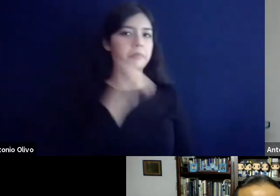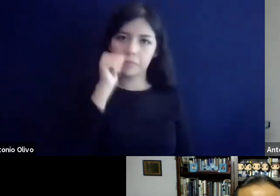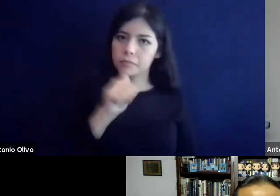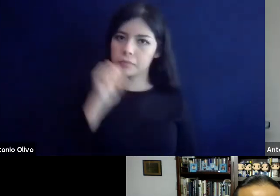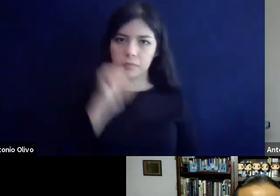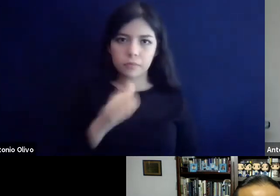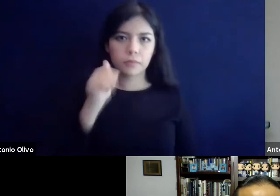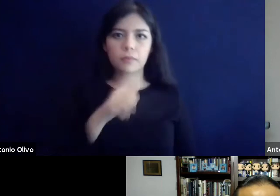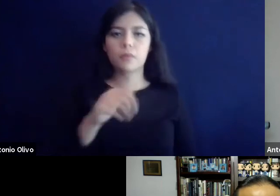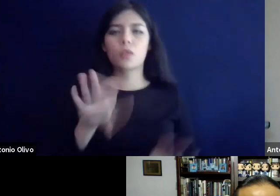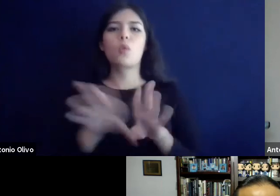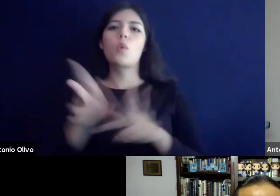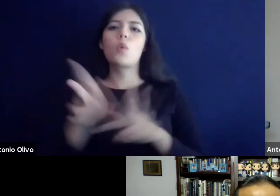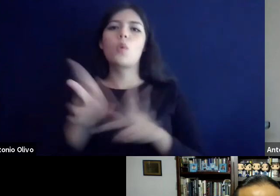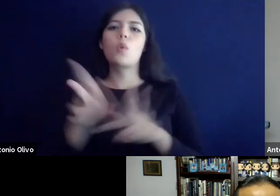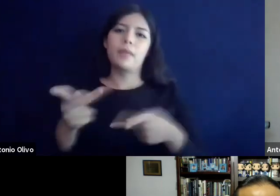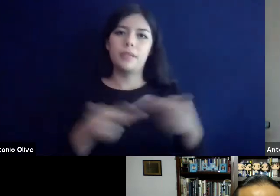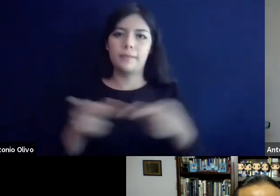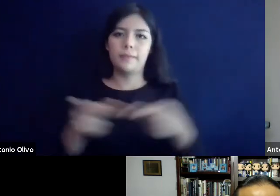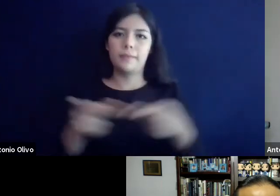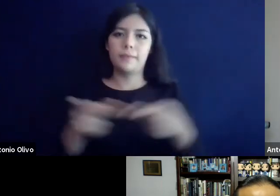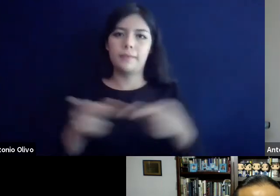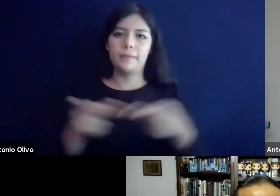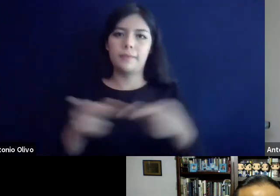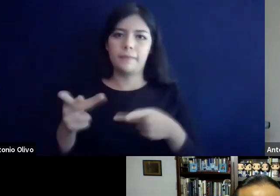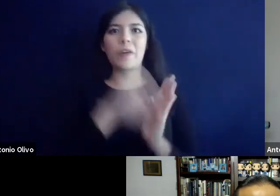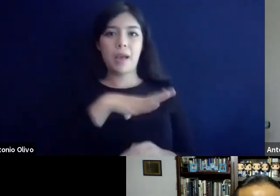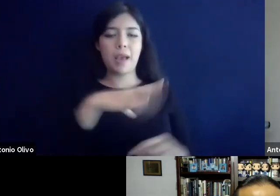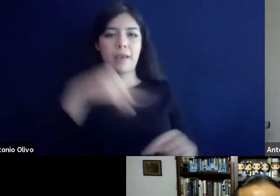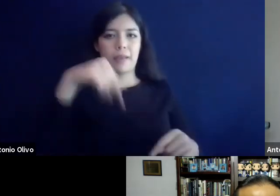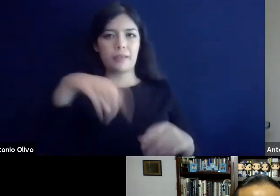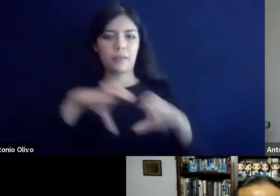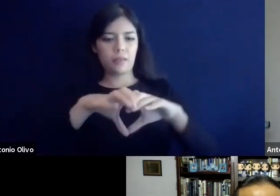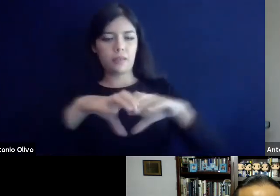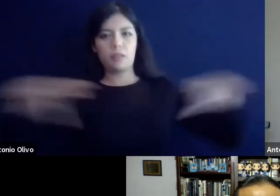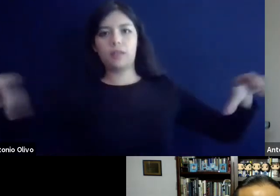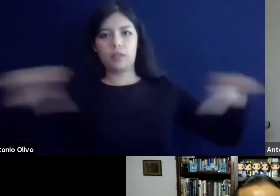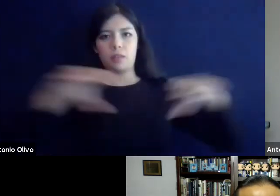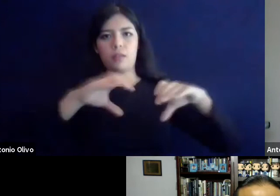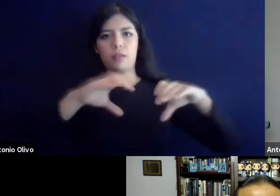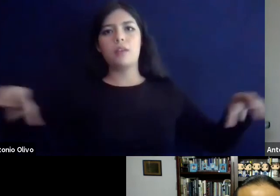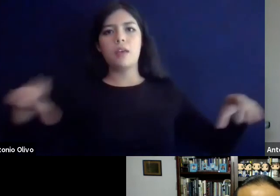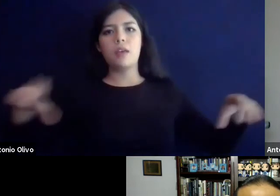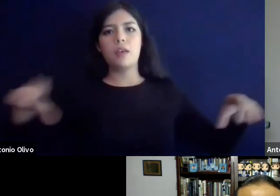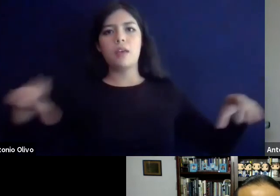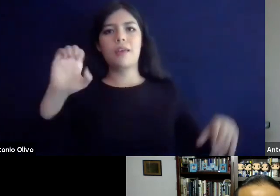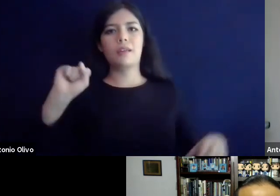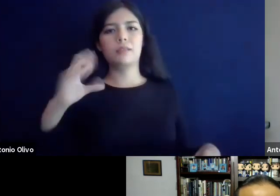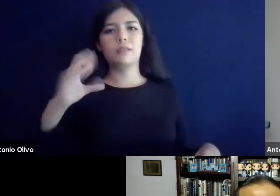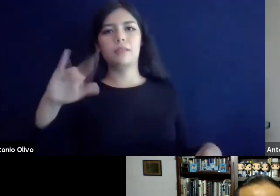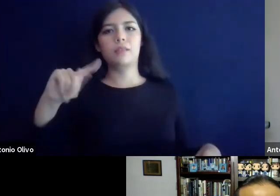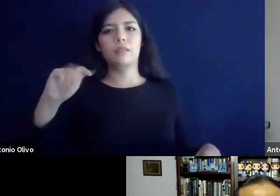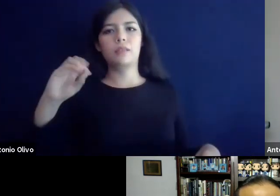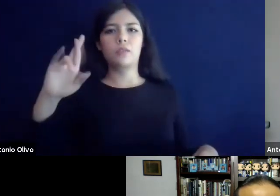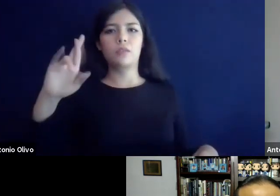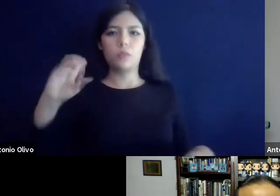lo he tenido desde la primaria. Aquí, y una de las cosas así que vivimos es que es, una de las cosas que